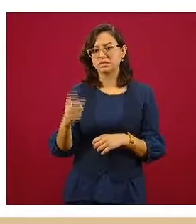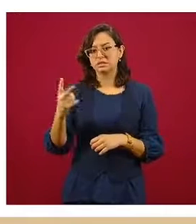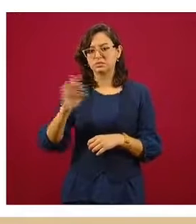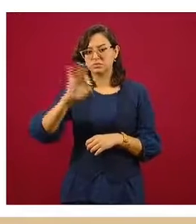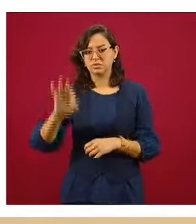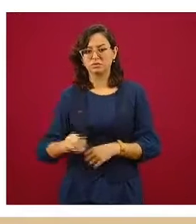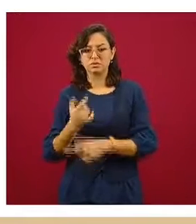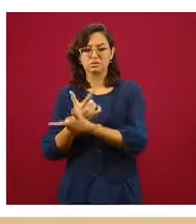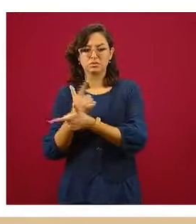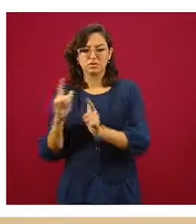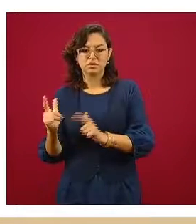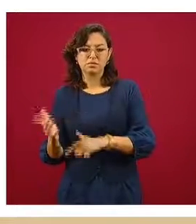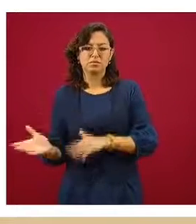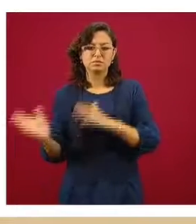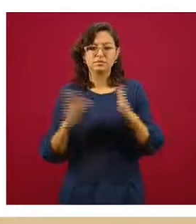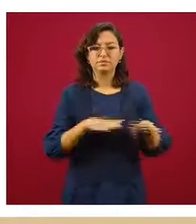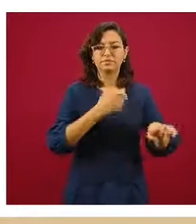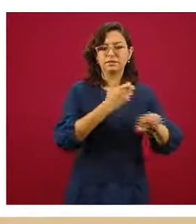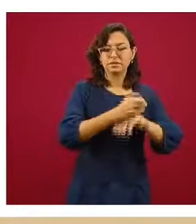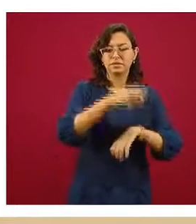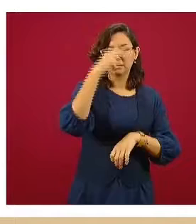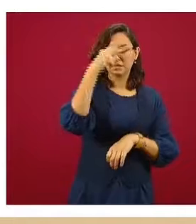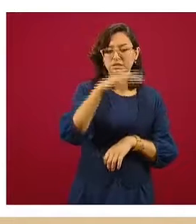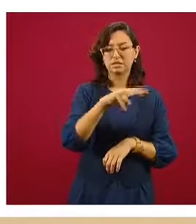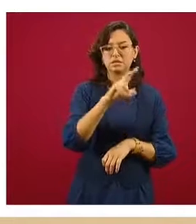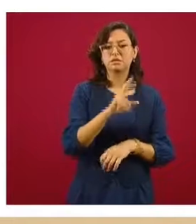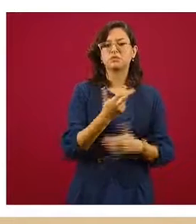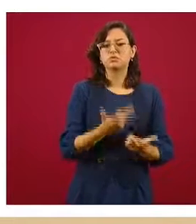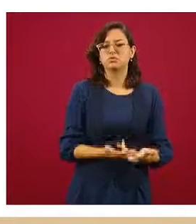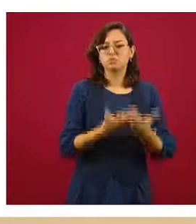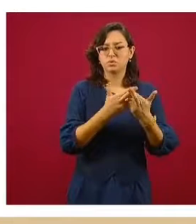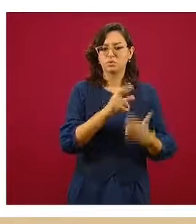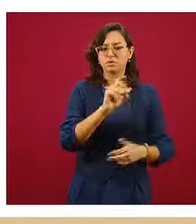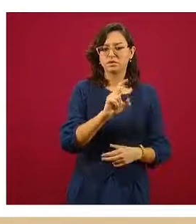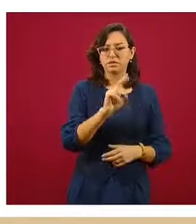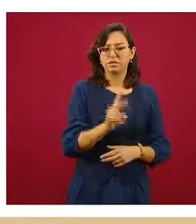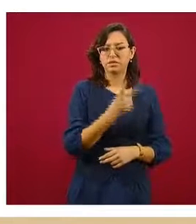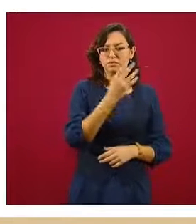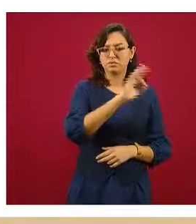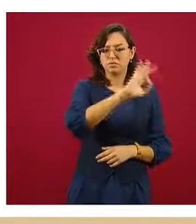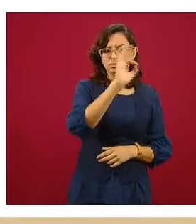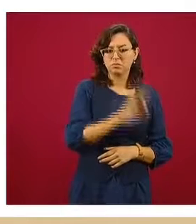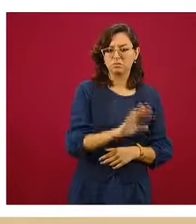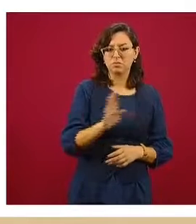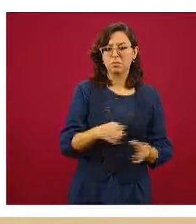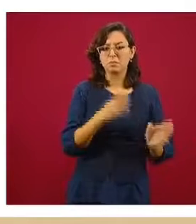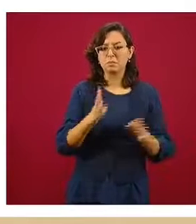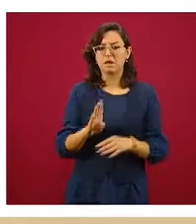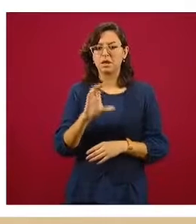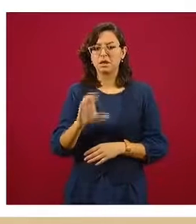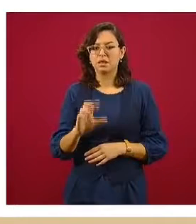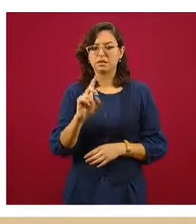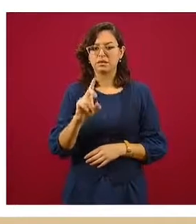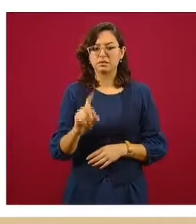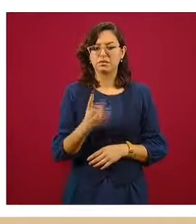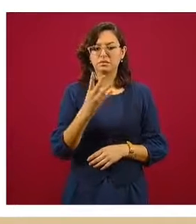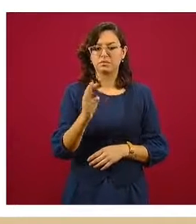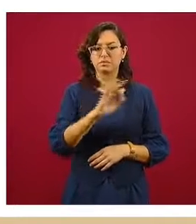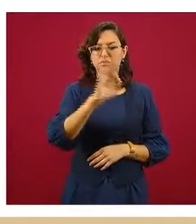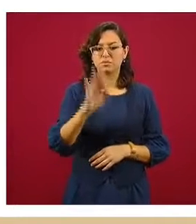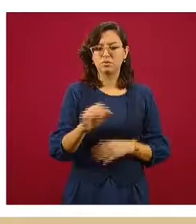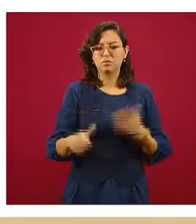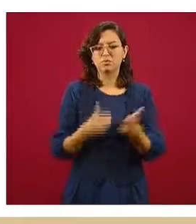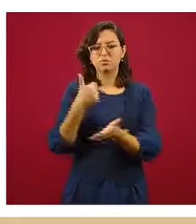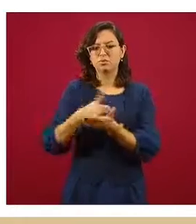izquierdo en adelante, el Estado de México con disponibilidad de 32%, Baja California 34%, Ciudad